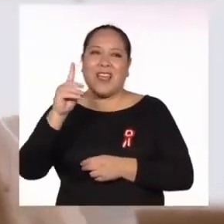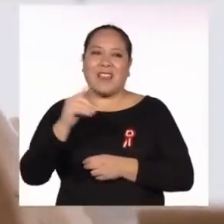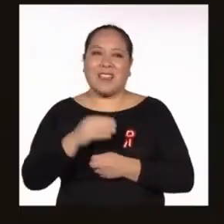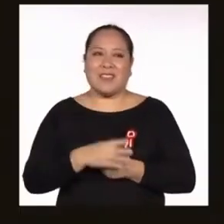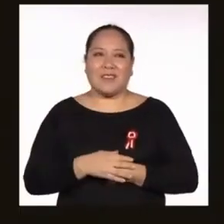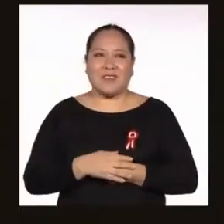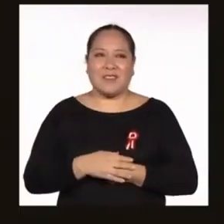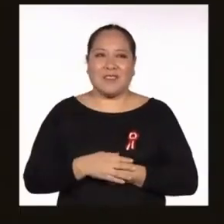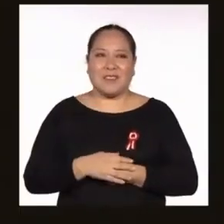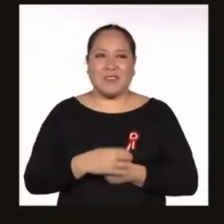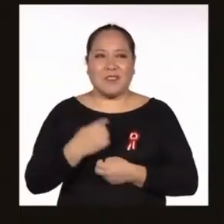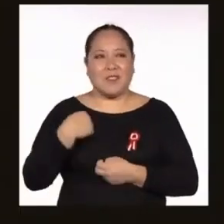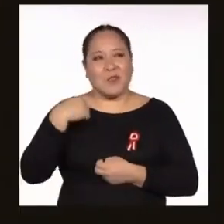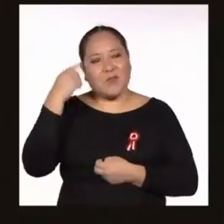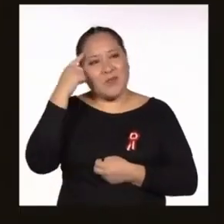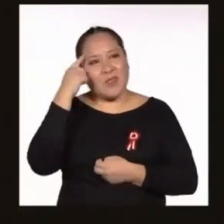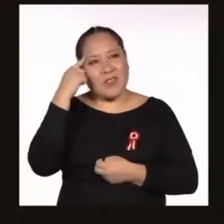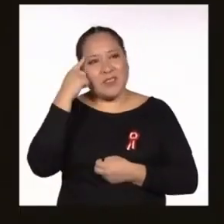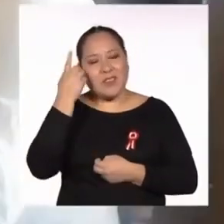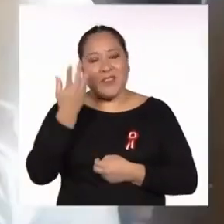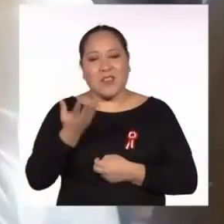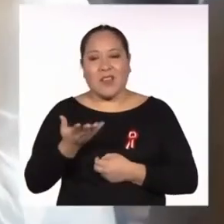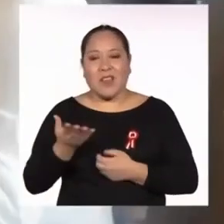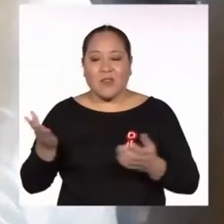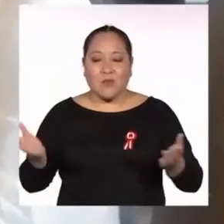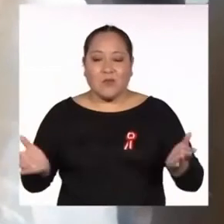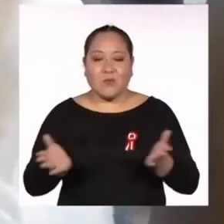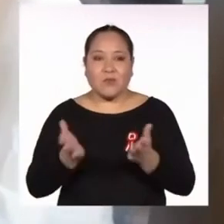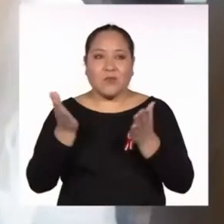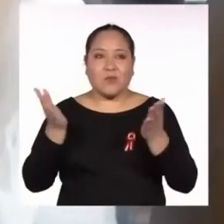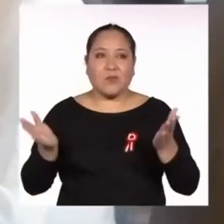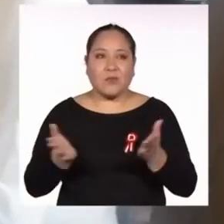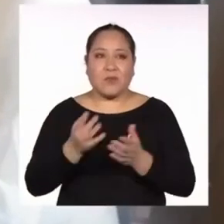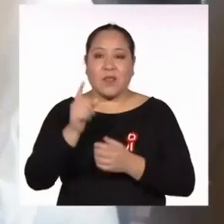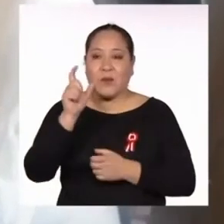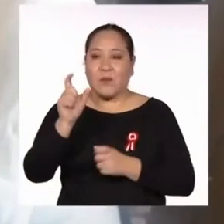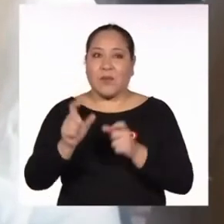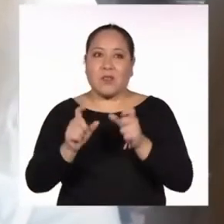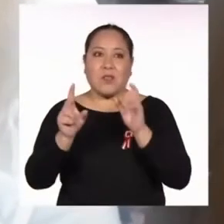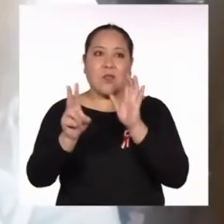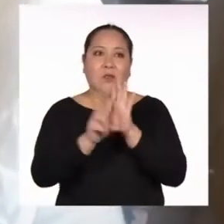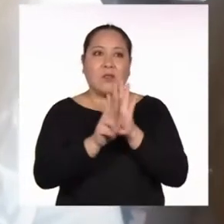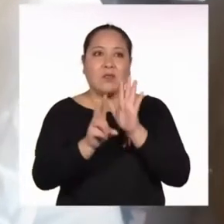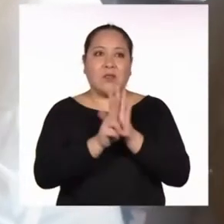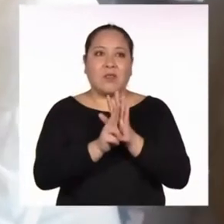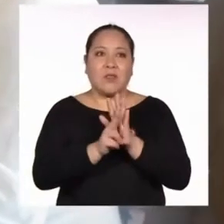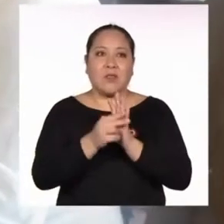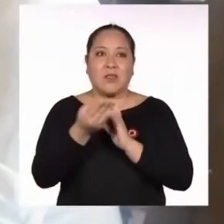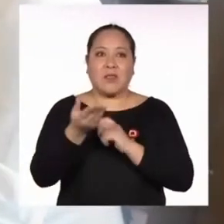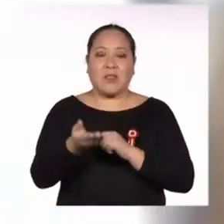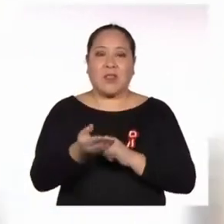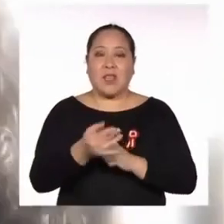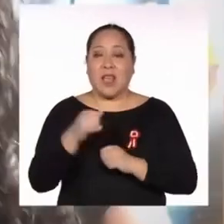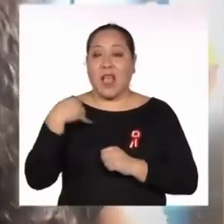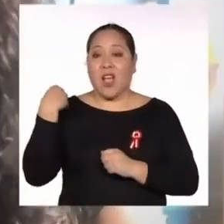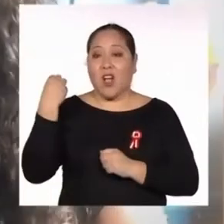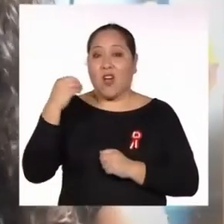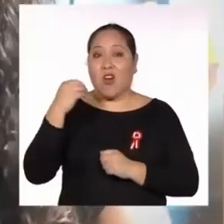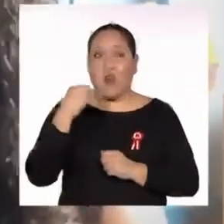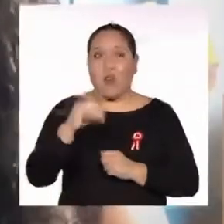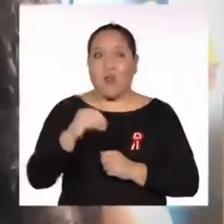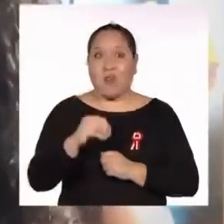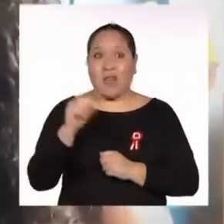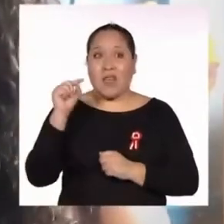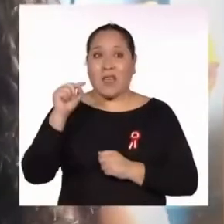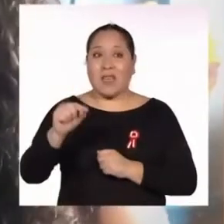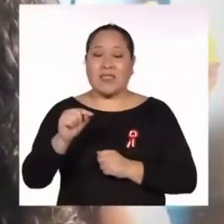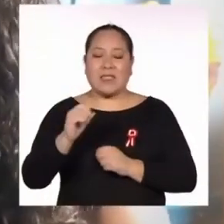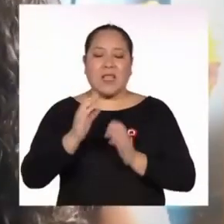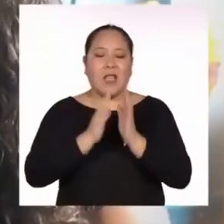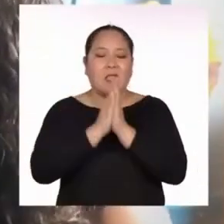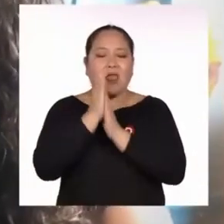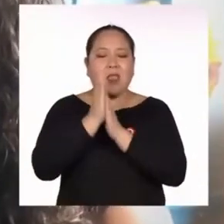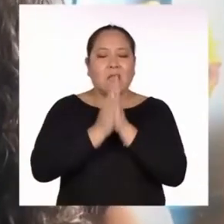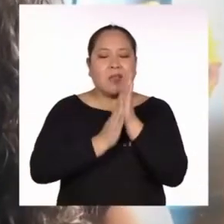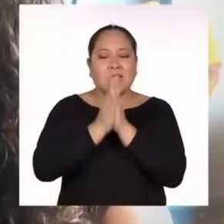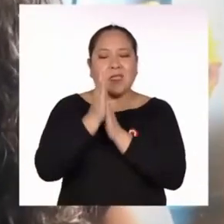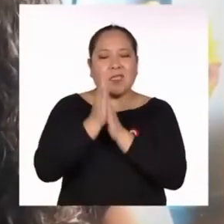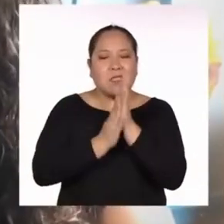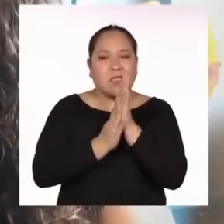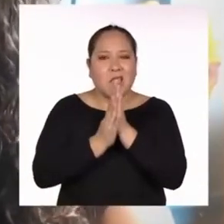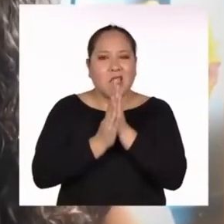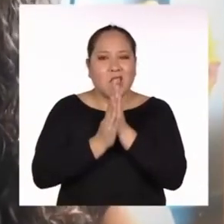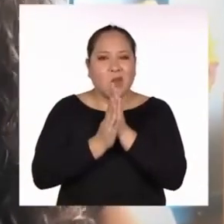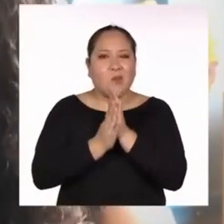te diría que lo que moviliza al voluntario sobre todo al joven es esta voluntad por